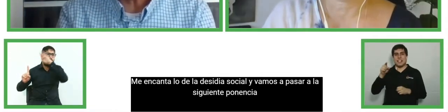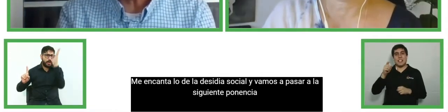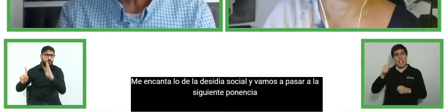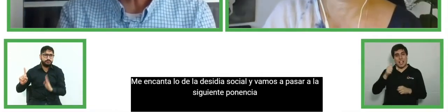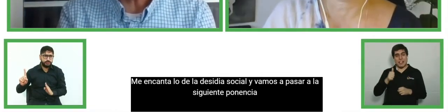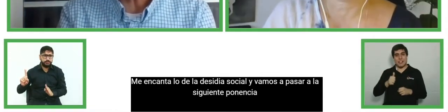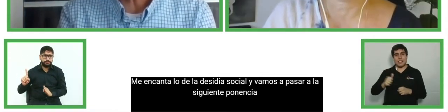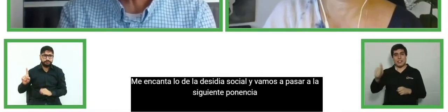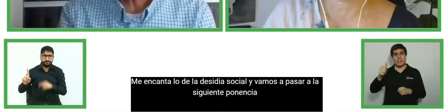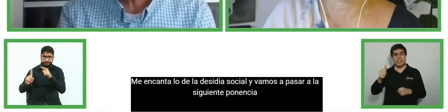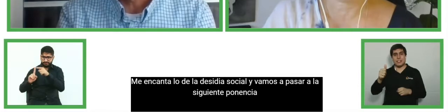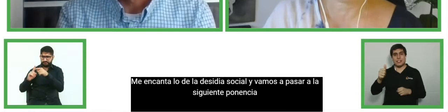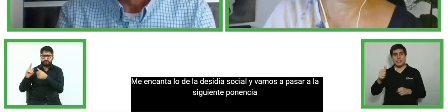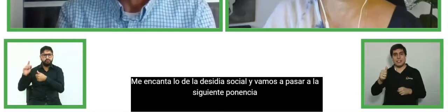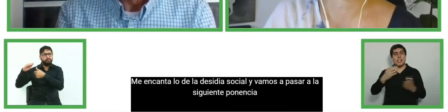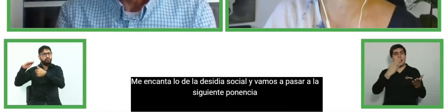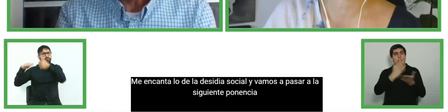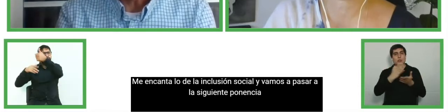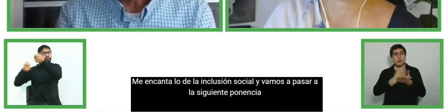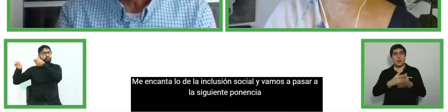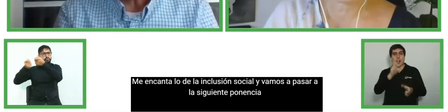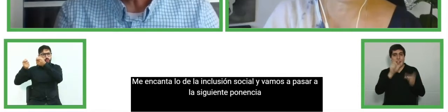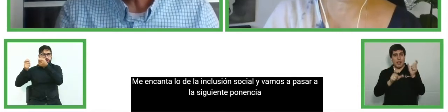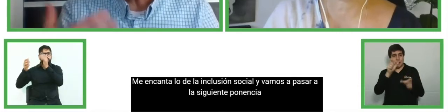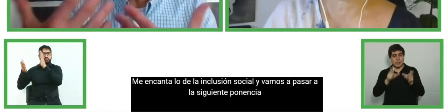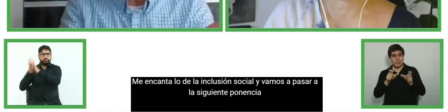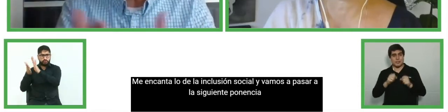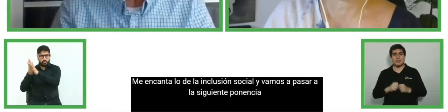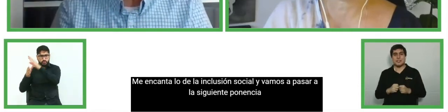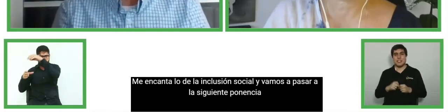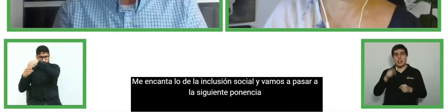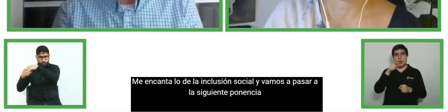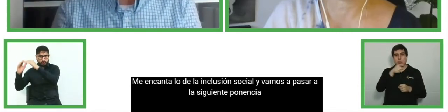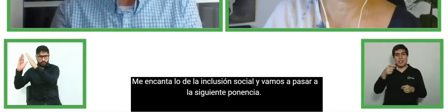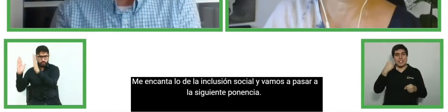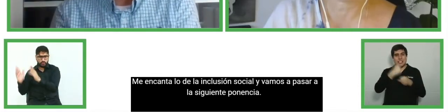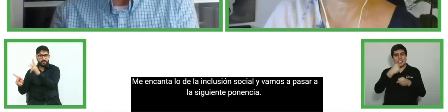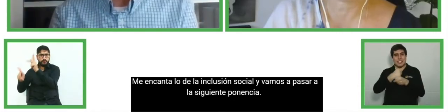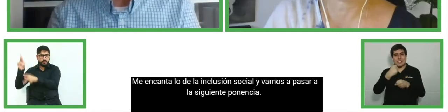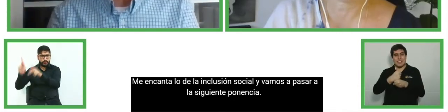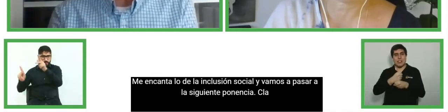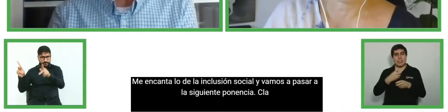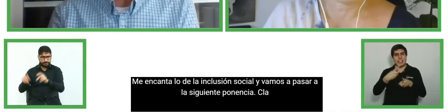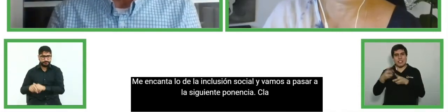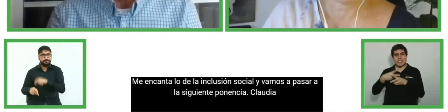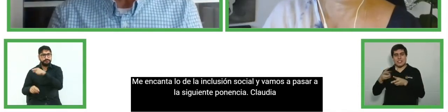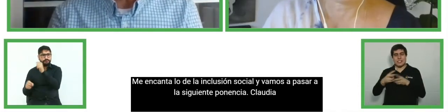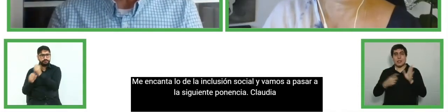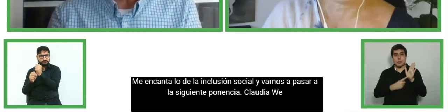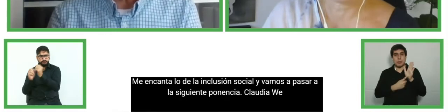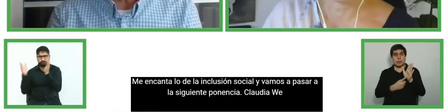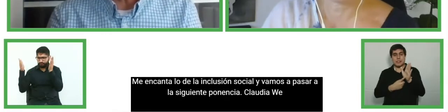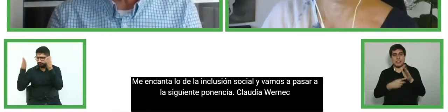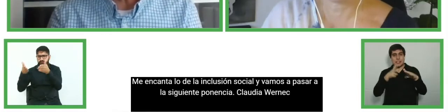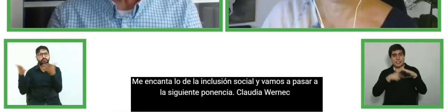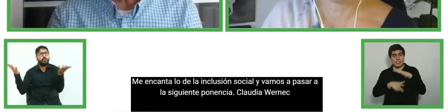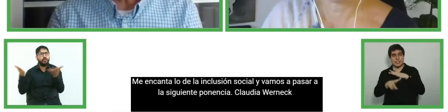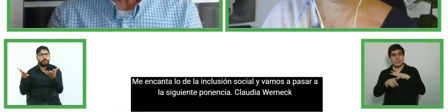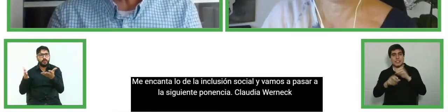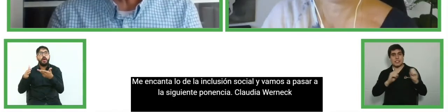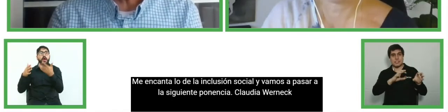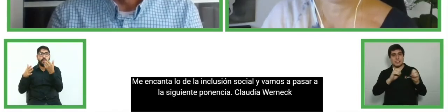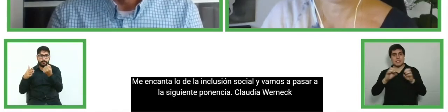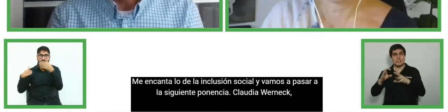liderando Escola de Gente, pues el trabajo que estáis haciendo, por favor, para promover la accesibilidad